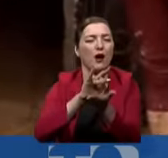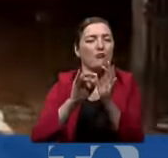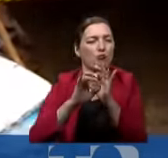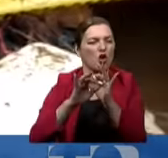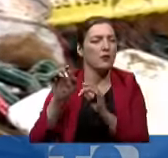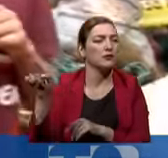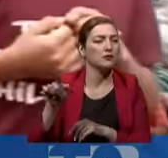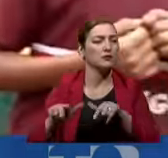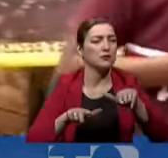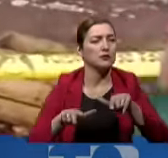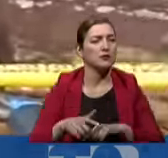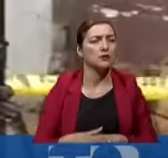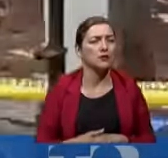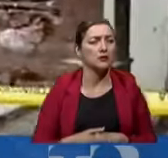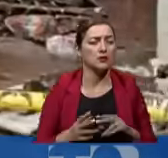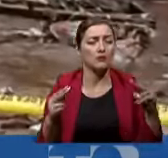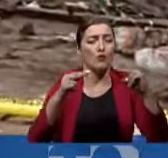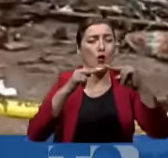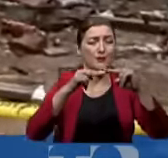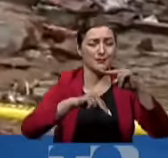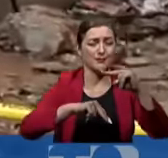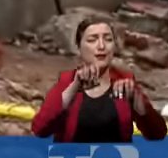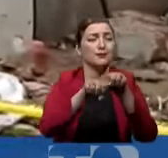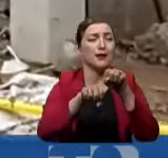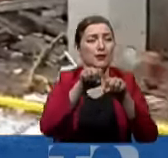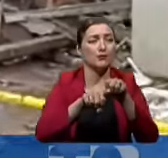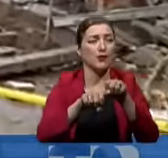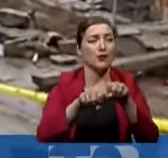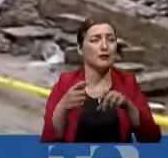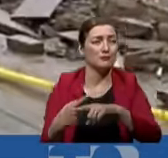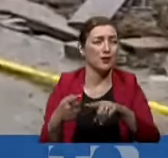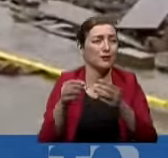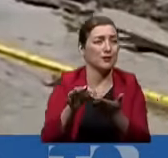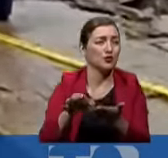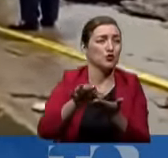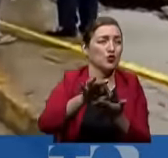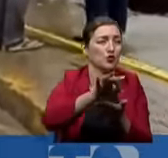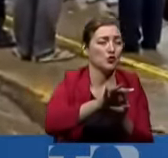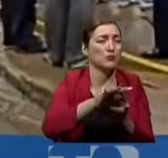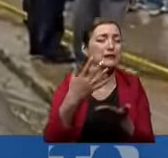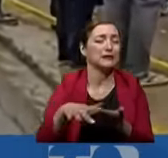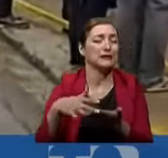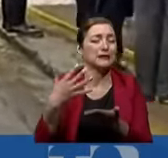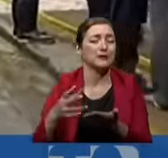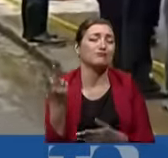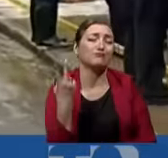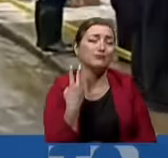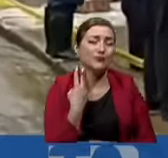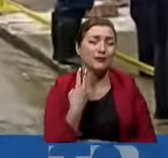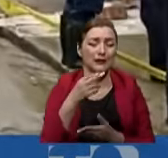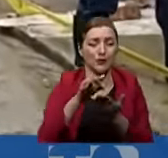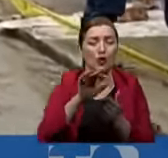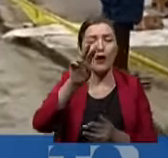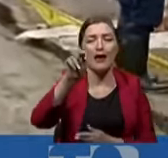favor, el puente también es uno de los afectados. Acá la provincia de Bolívar, son varios los cantones afectados, entre ellos el cantón Las